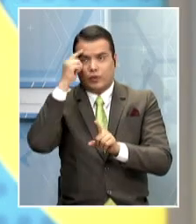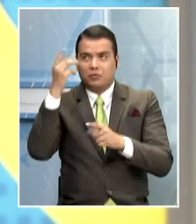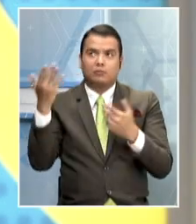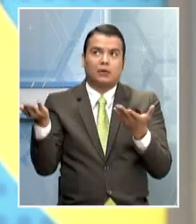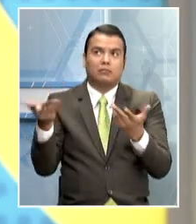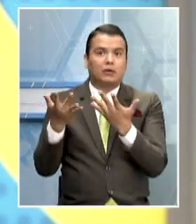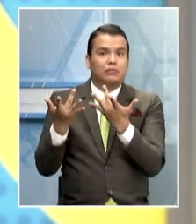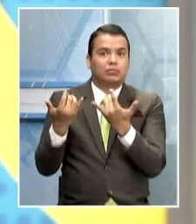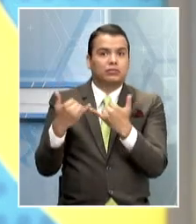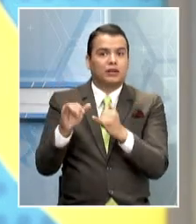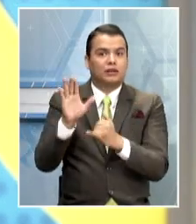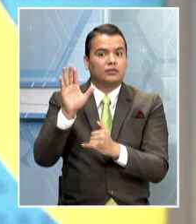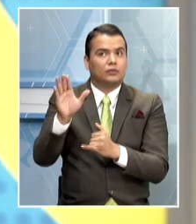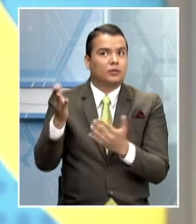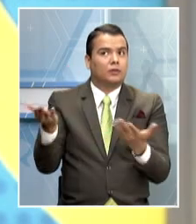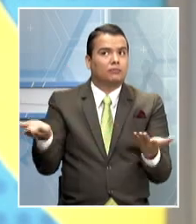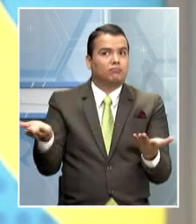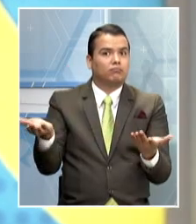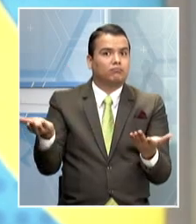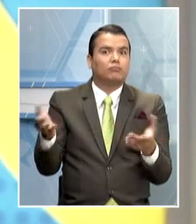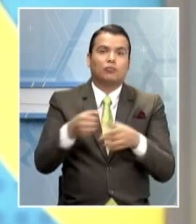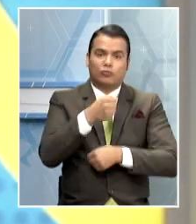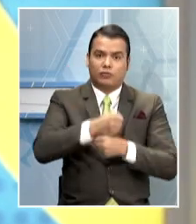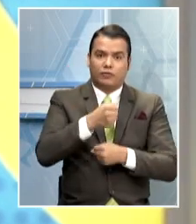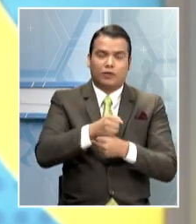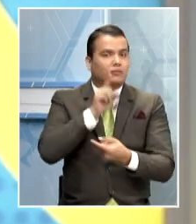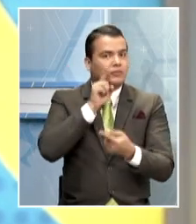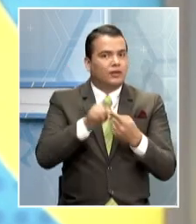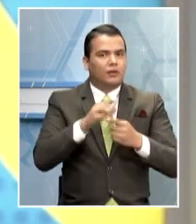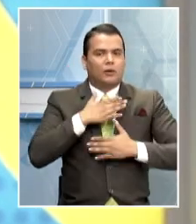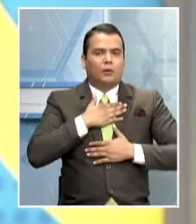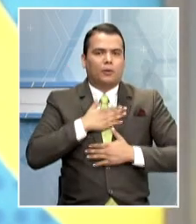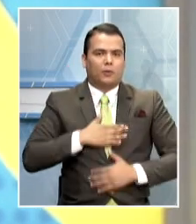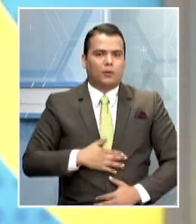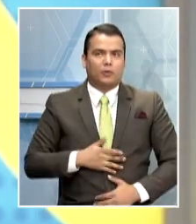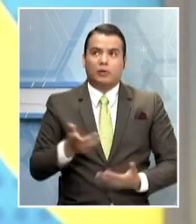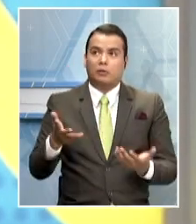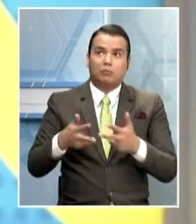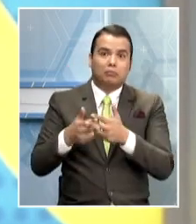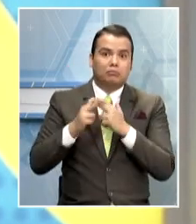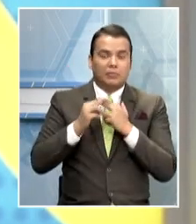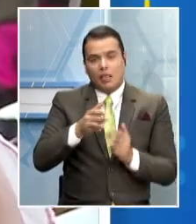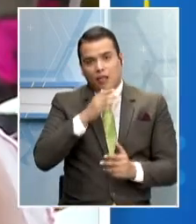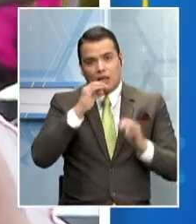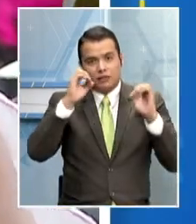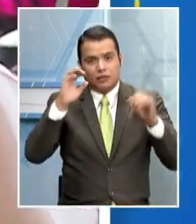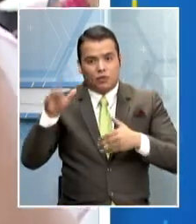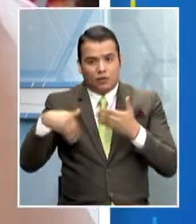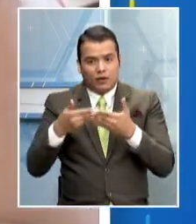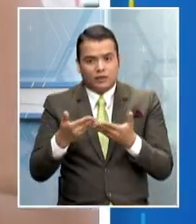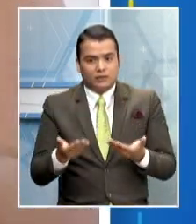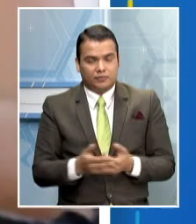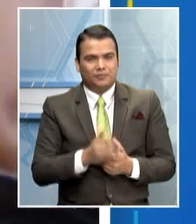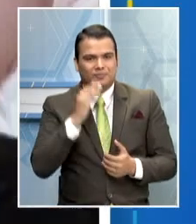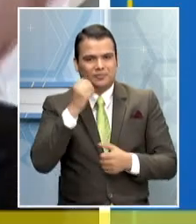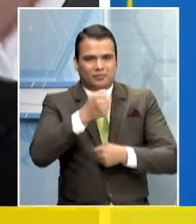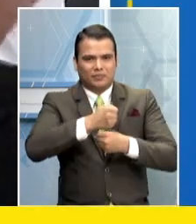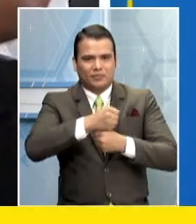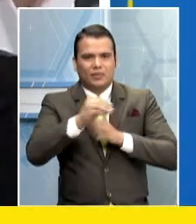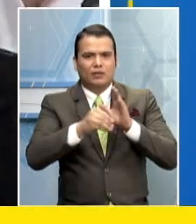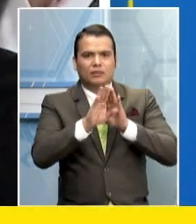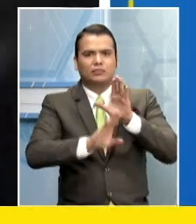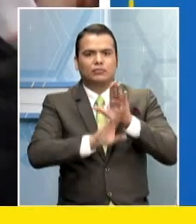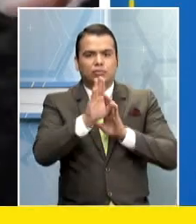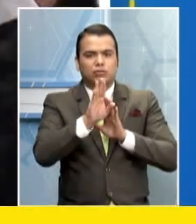Valle. Eran recursos que aliviarían la crisis de microempresarias de la región. A las mujeres emprendedoras